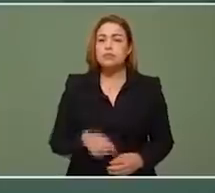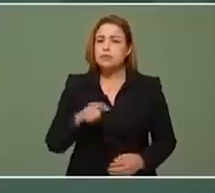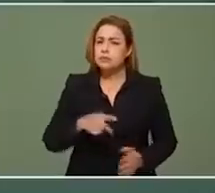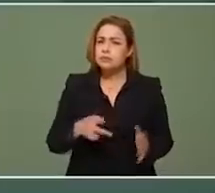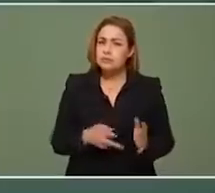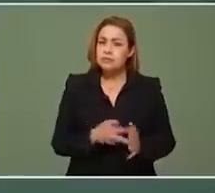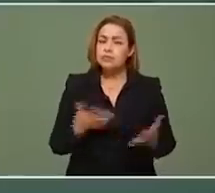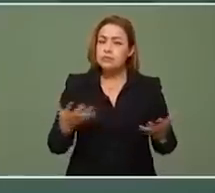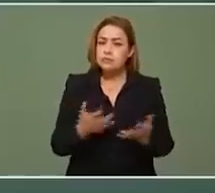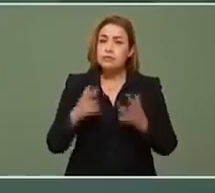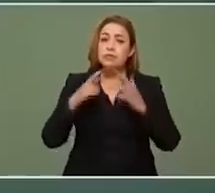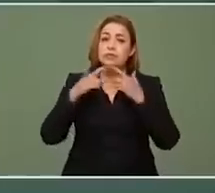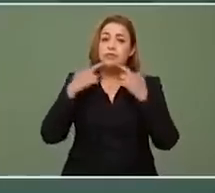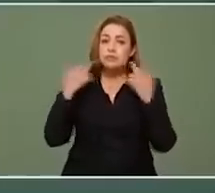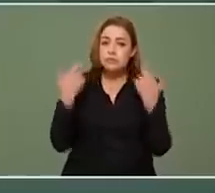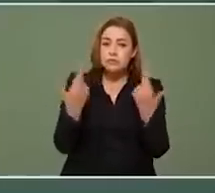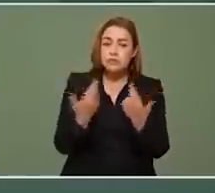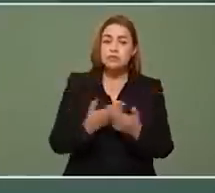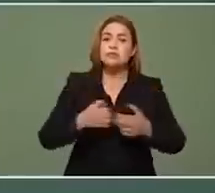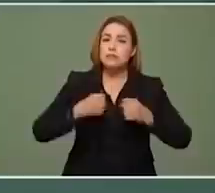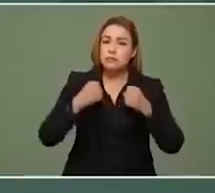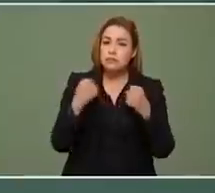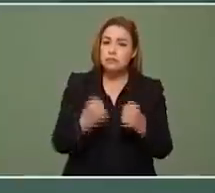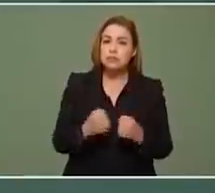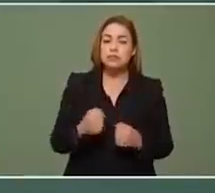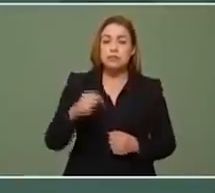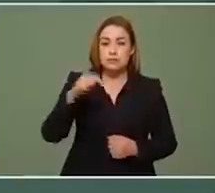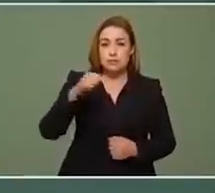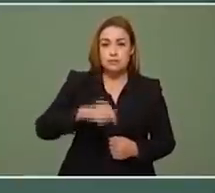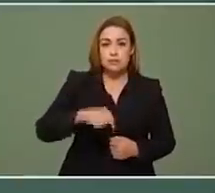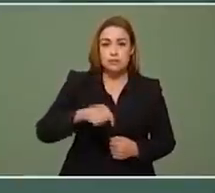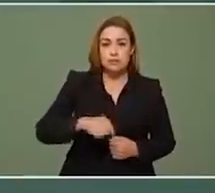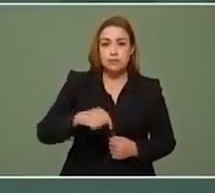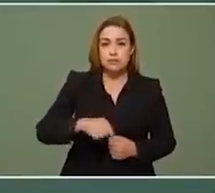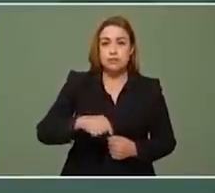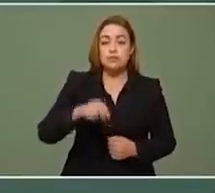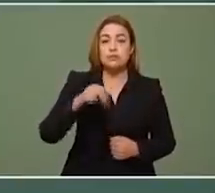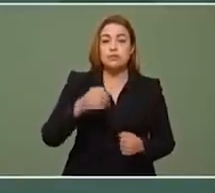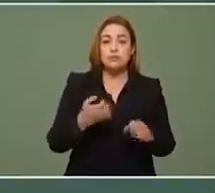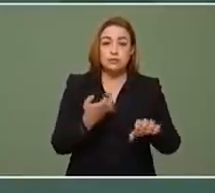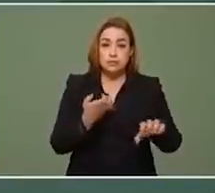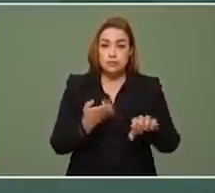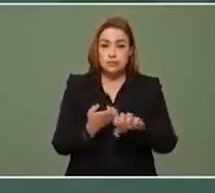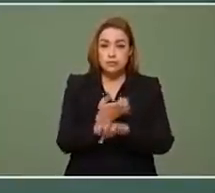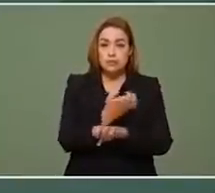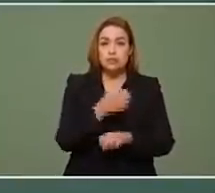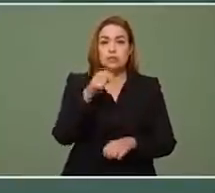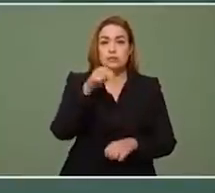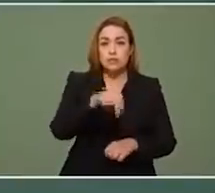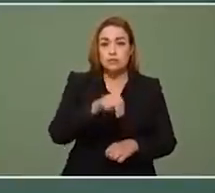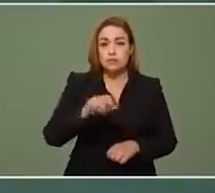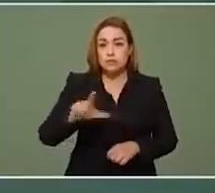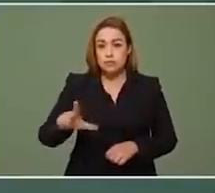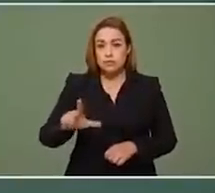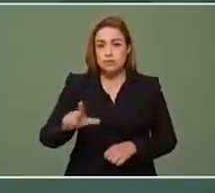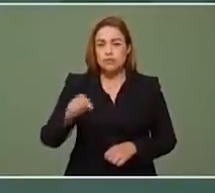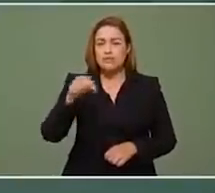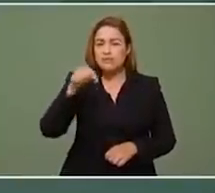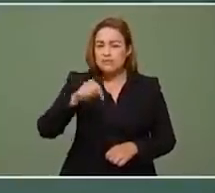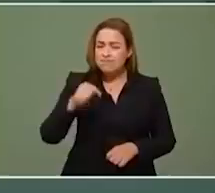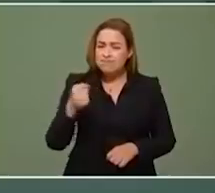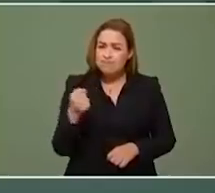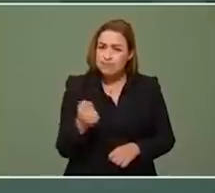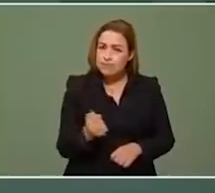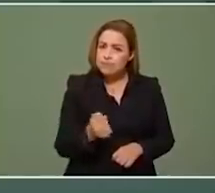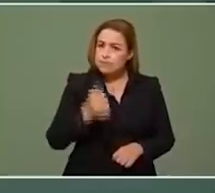seguridad aquí en nuevo león es la primera vez